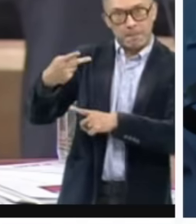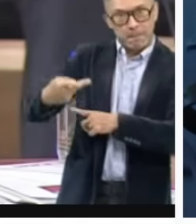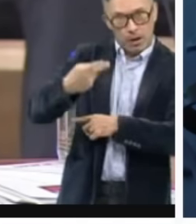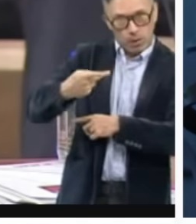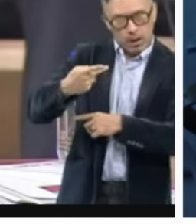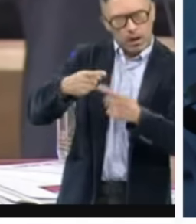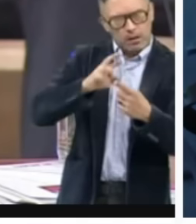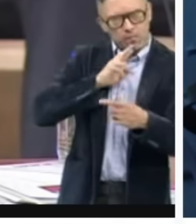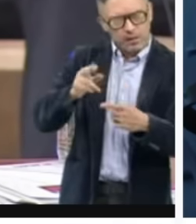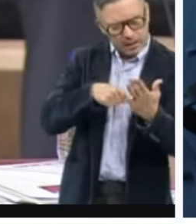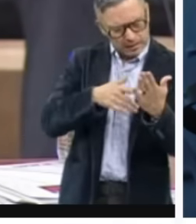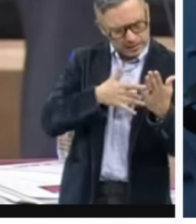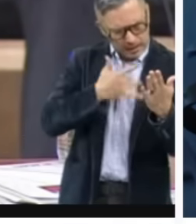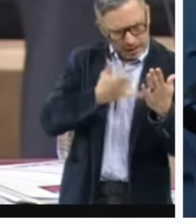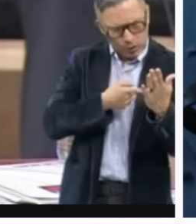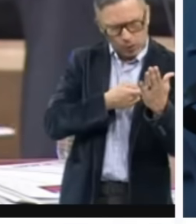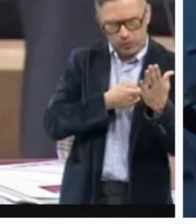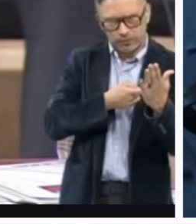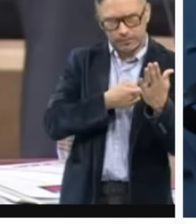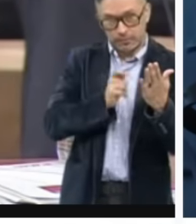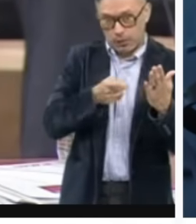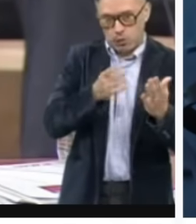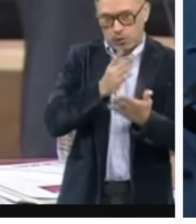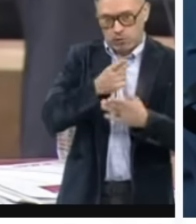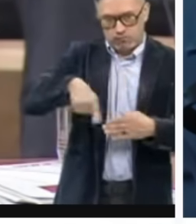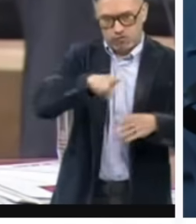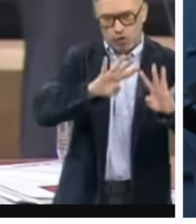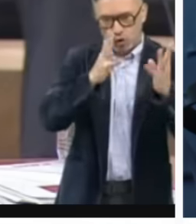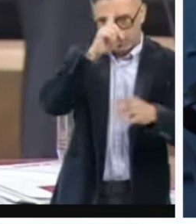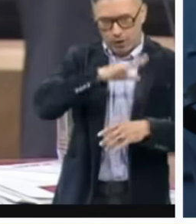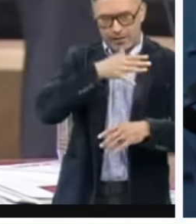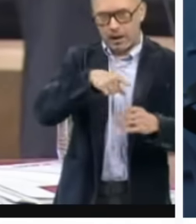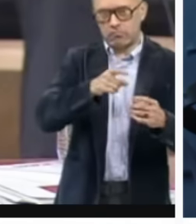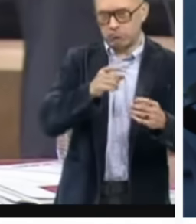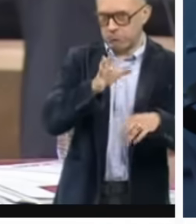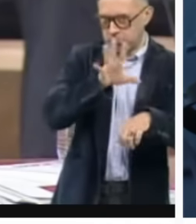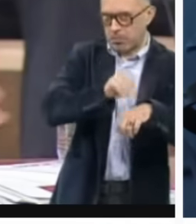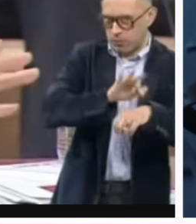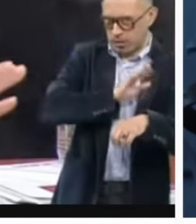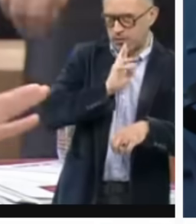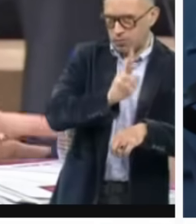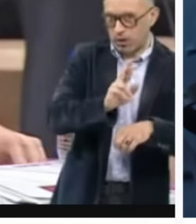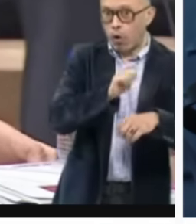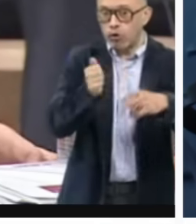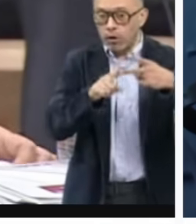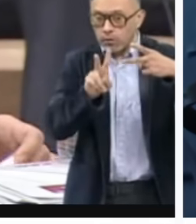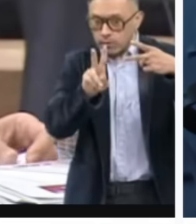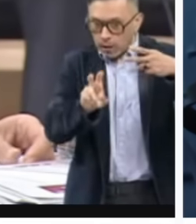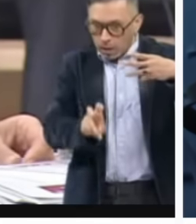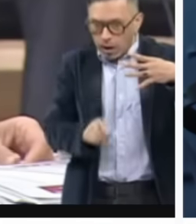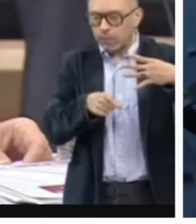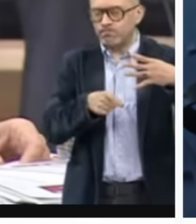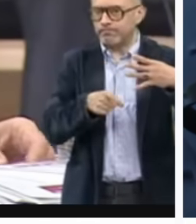que cae dentro de la competencia de este Consejo General, porque otras tienen otras definiciones legales